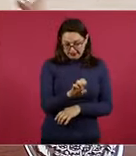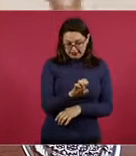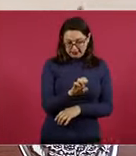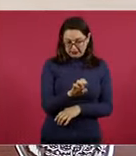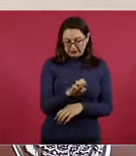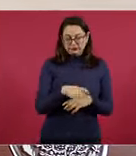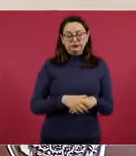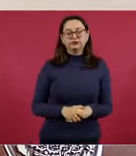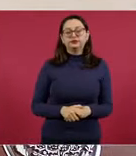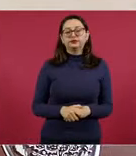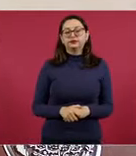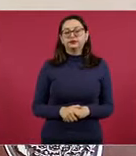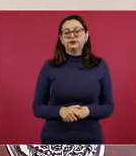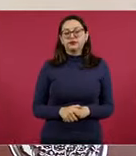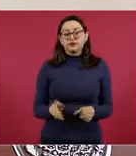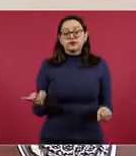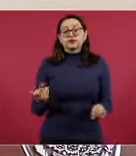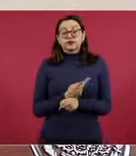neoliberales